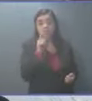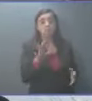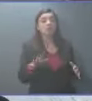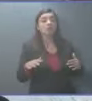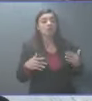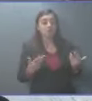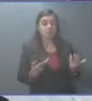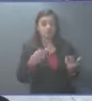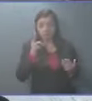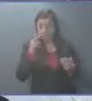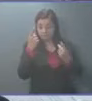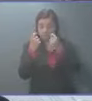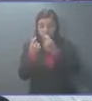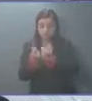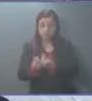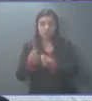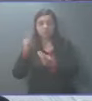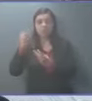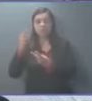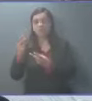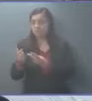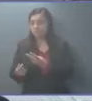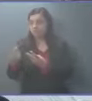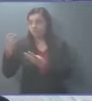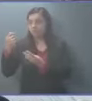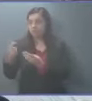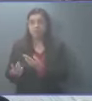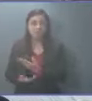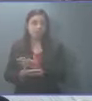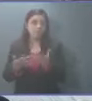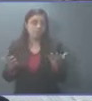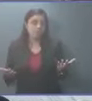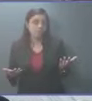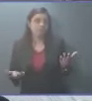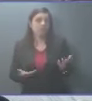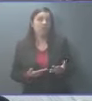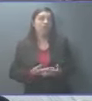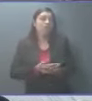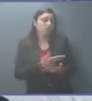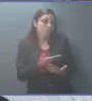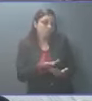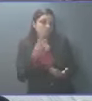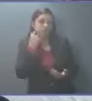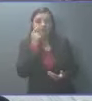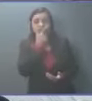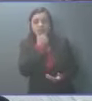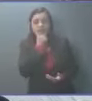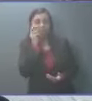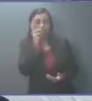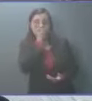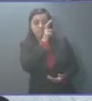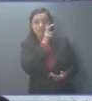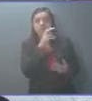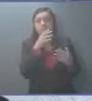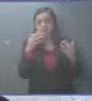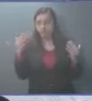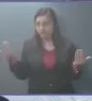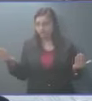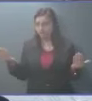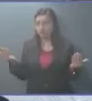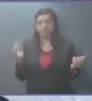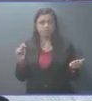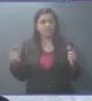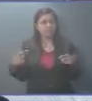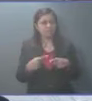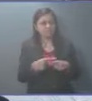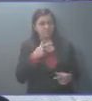los mismos rubros que usted ha estado manifestando. Entonces, sí me llama la atención porque entonces aquí se genera